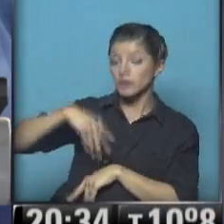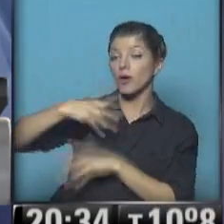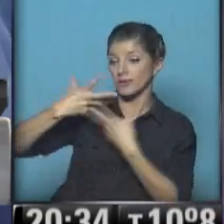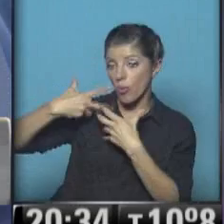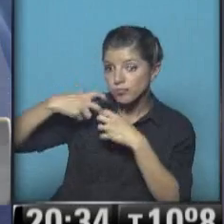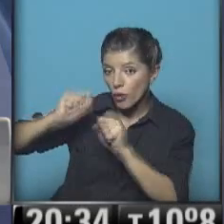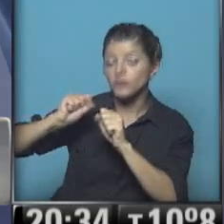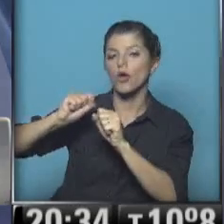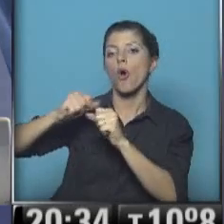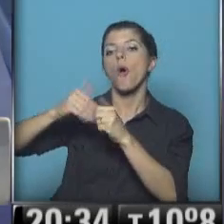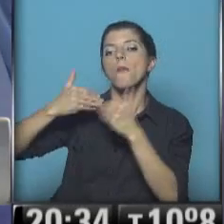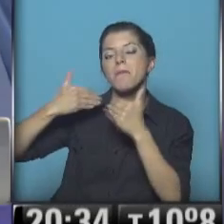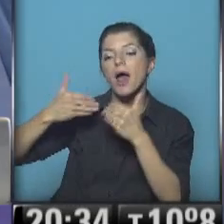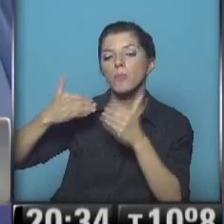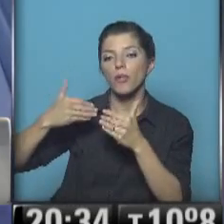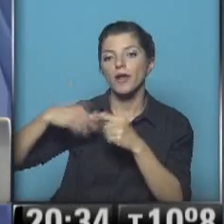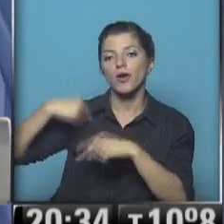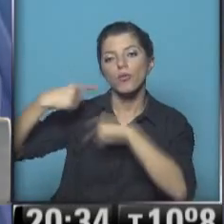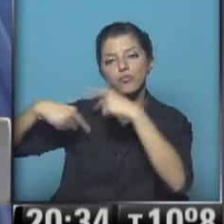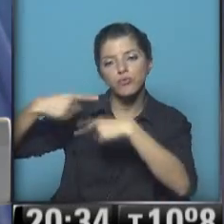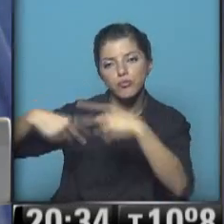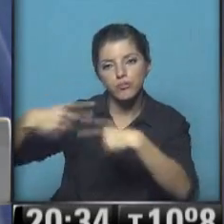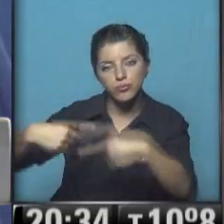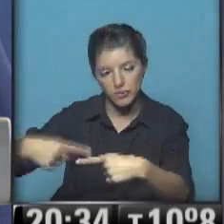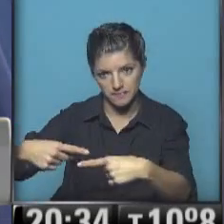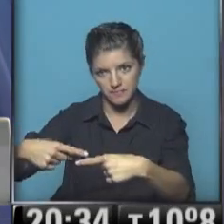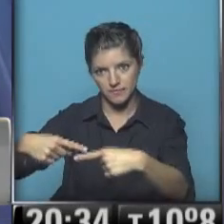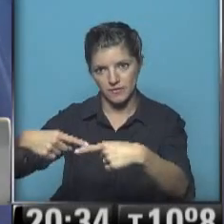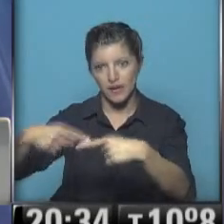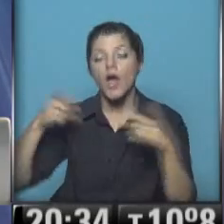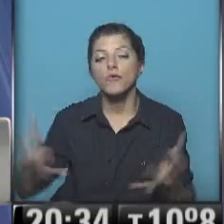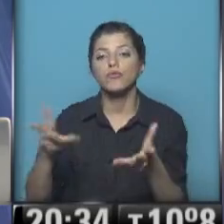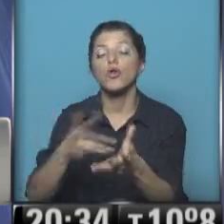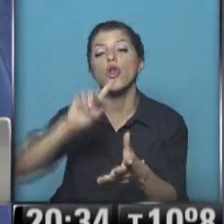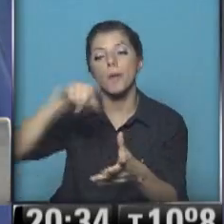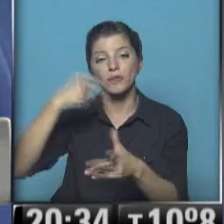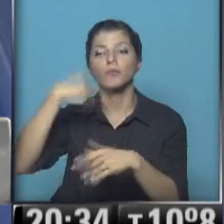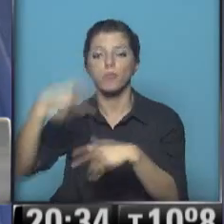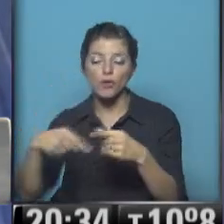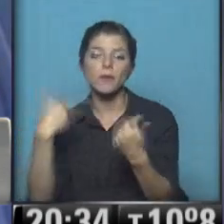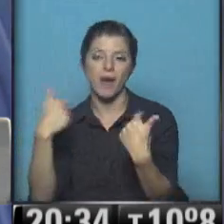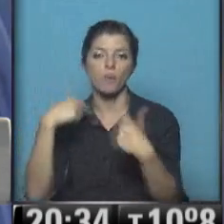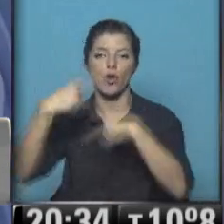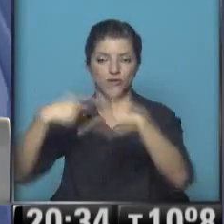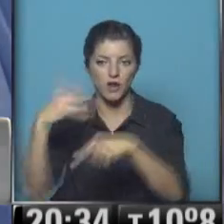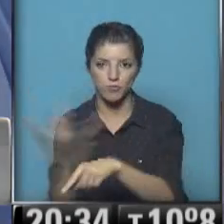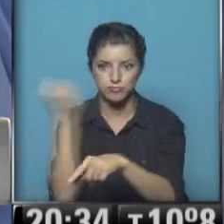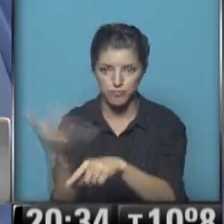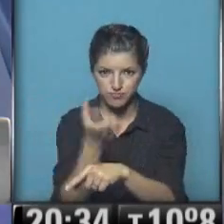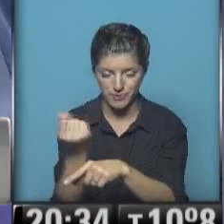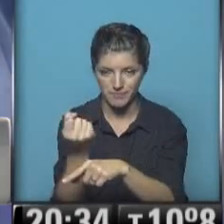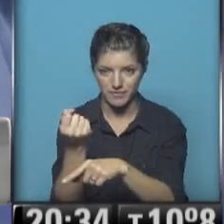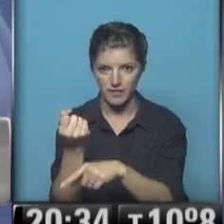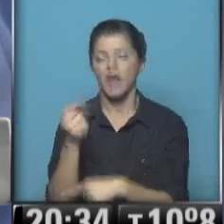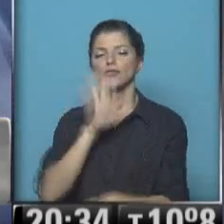para empezar a hacer el almácigo que va a tener que generar los próximos ladrillos que se empiezan a pagar. Entonces,